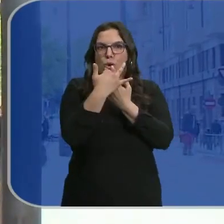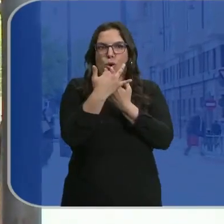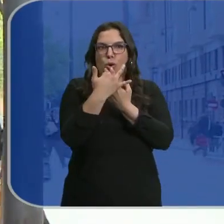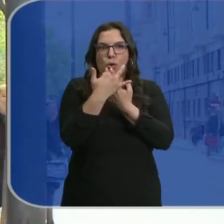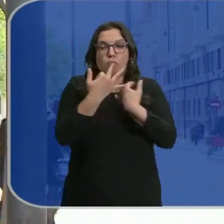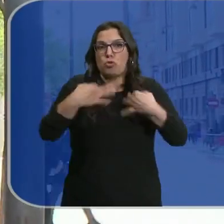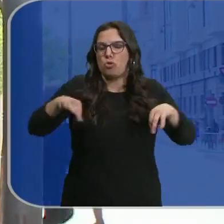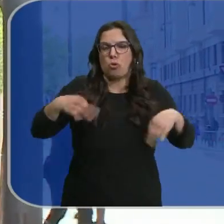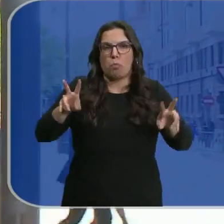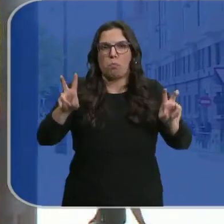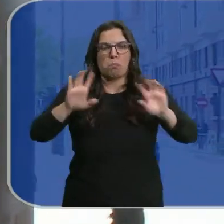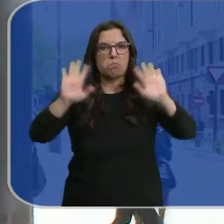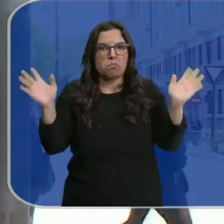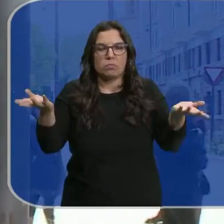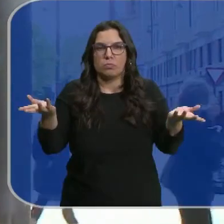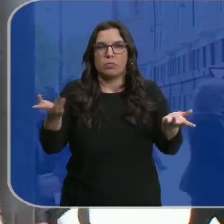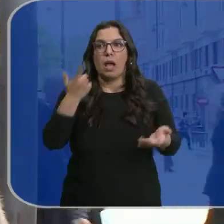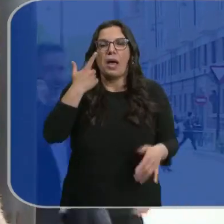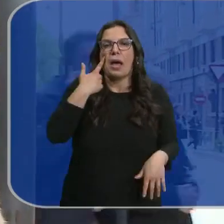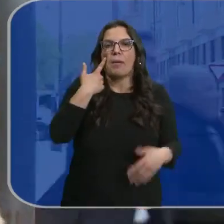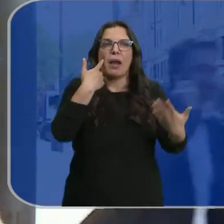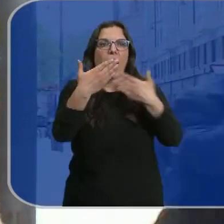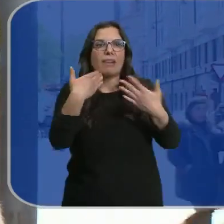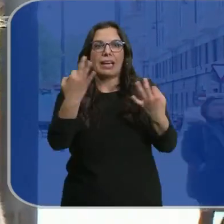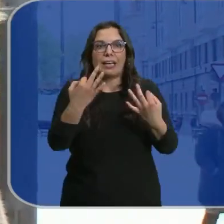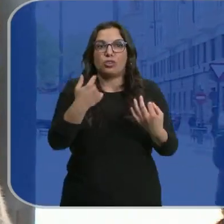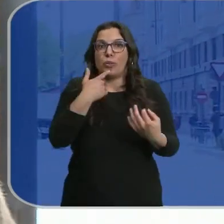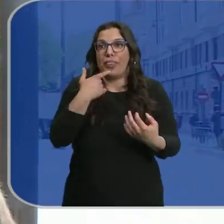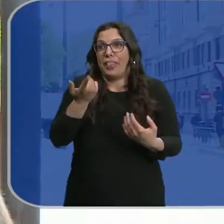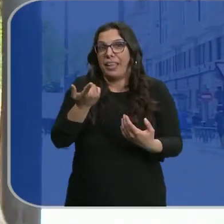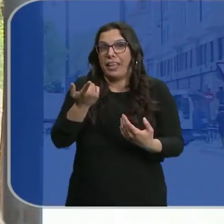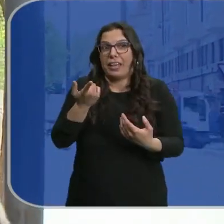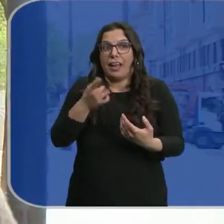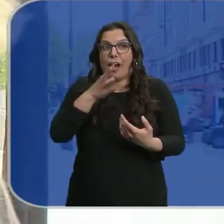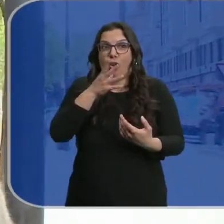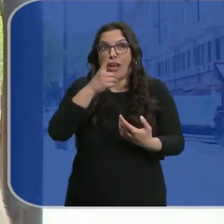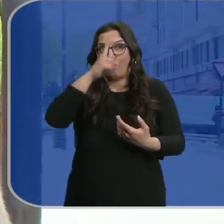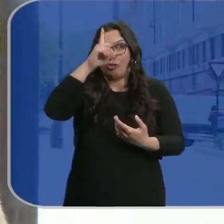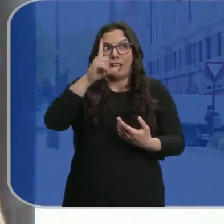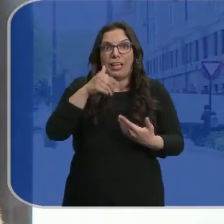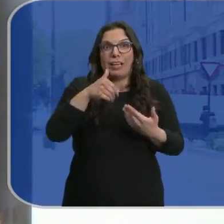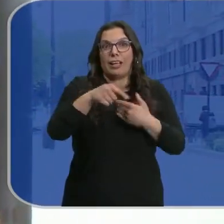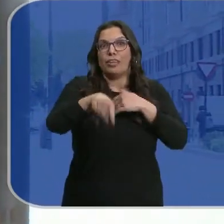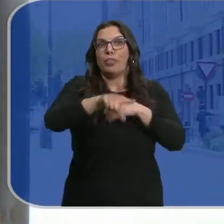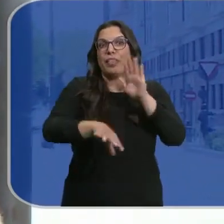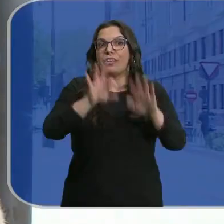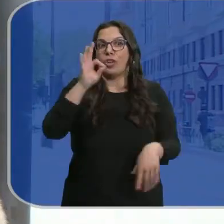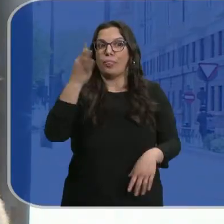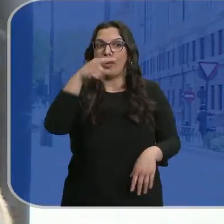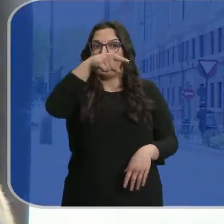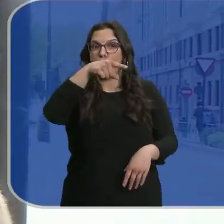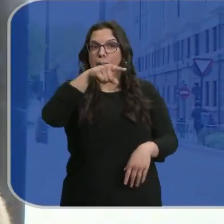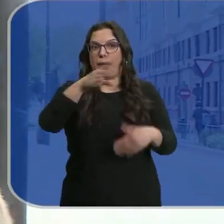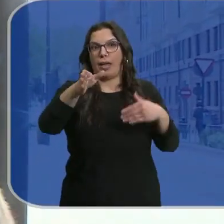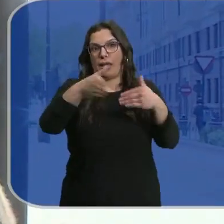con toda la normalidad y a ver qué es lo que conversamos. No os puedo decir algo que no puedo ahora mismo hablar porque es una decisión que se tiene que